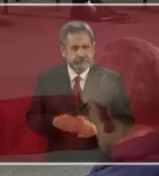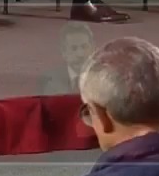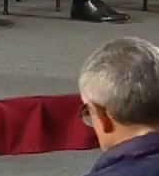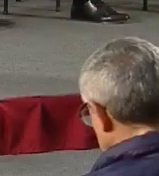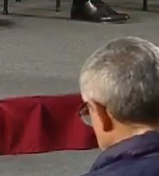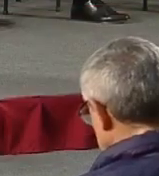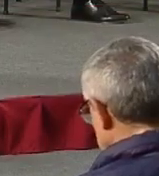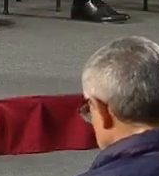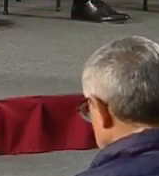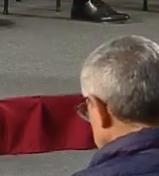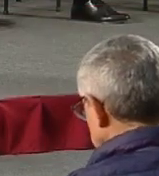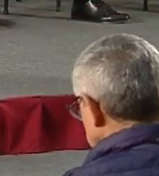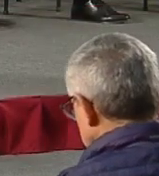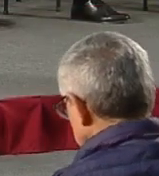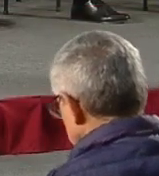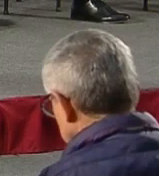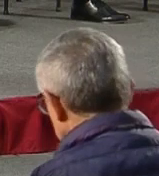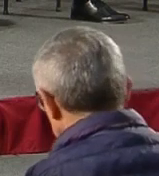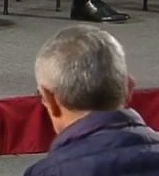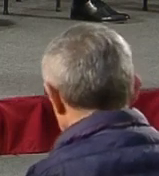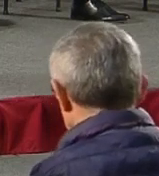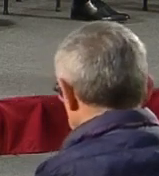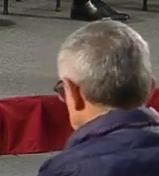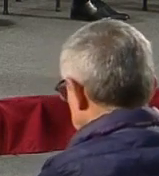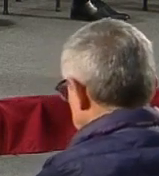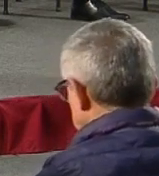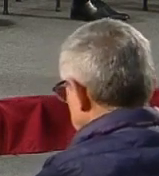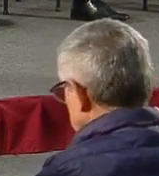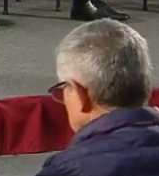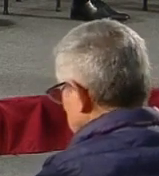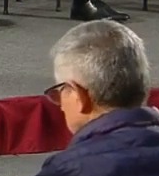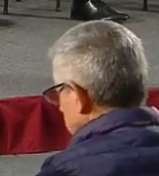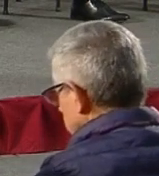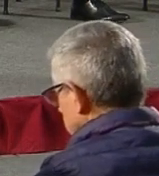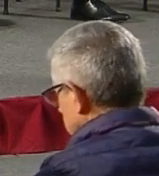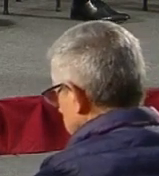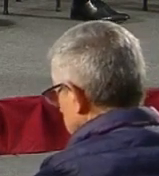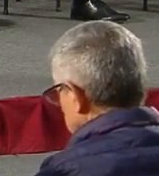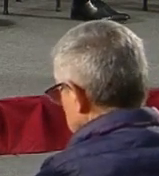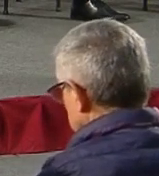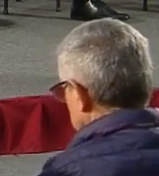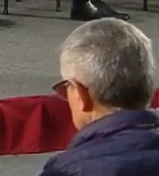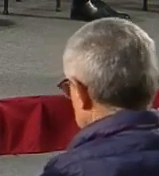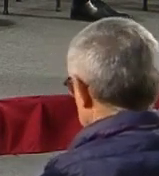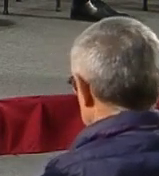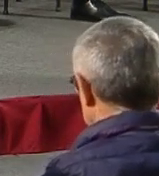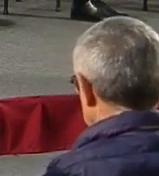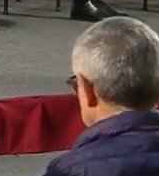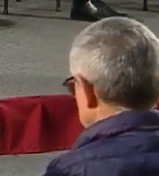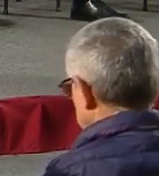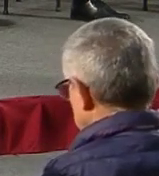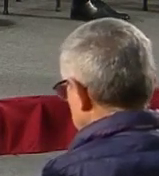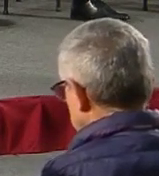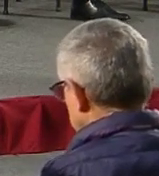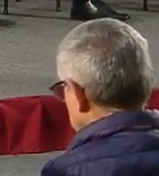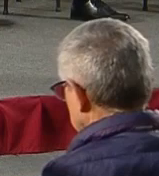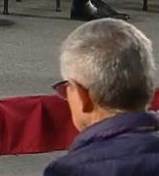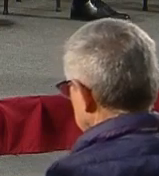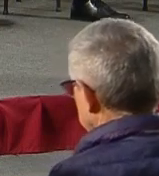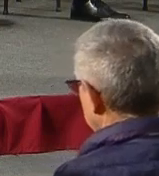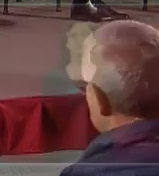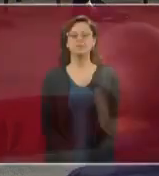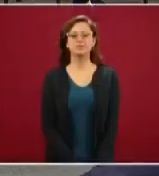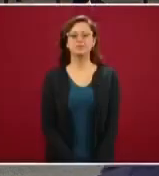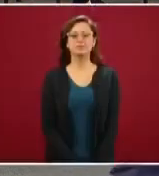planteamiento, la presentación de este plan, ¿sí?, de la segunda etapa del plan. Acuérdense que ya hubo una etapa